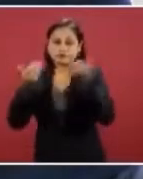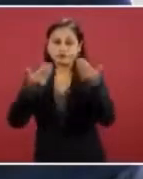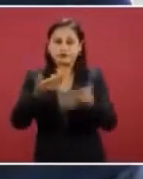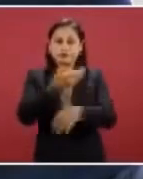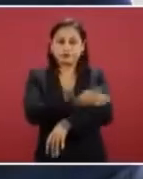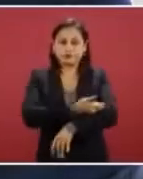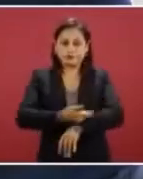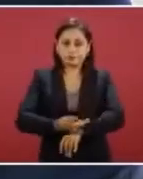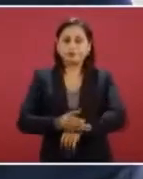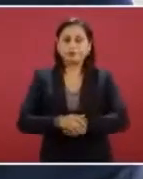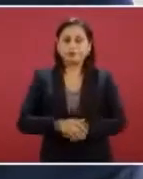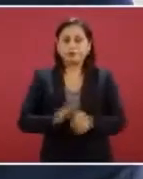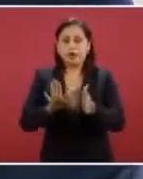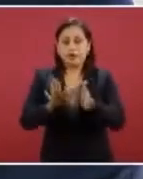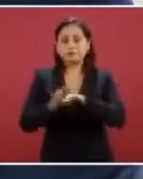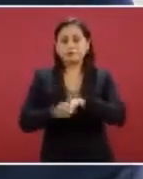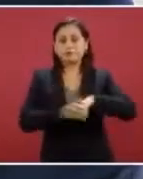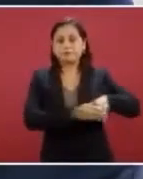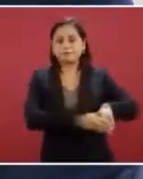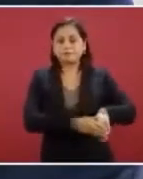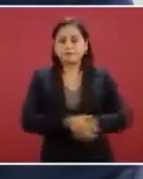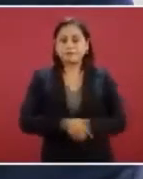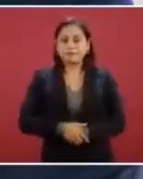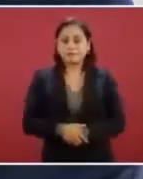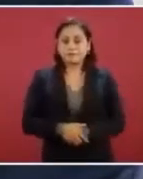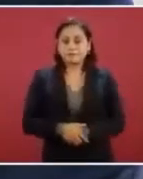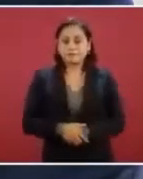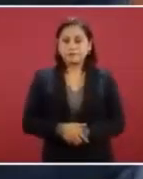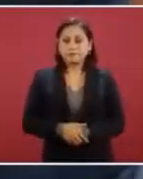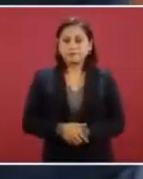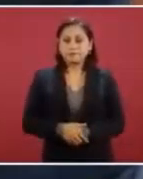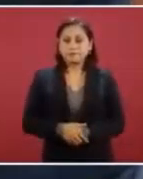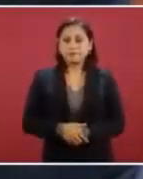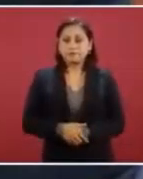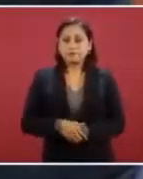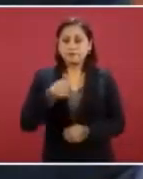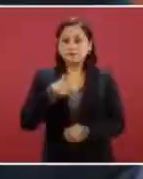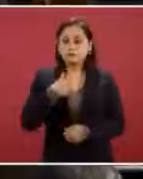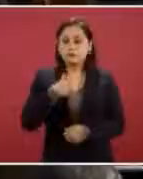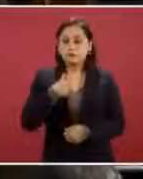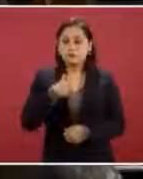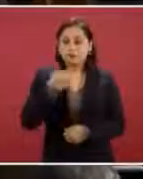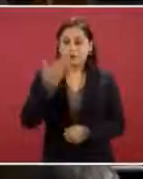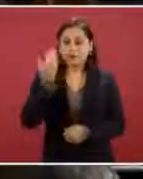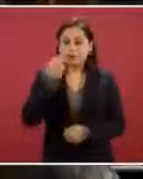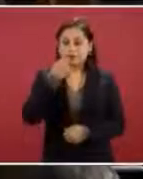general Felipe Ángeles. Bueno, les decía yo que hay un escrito